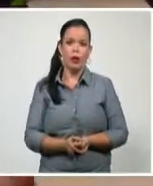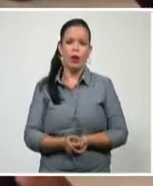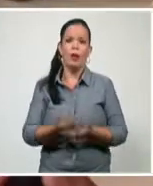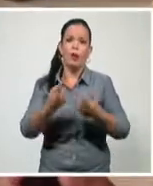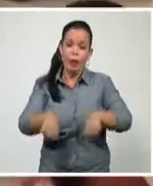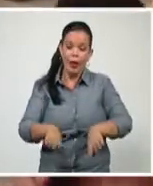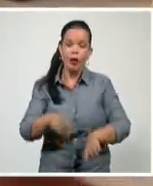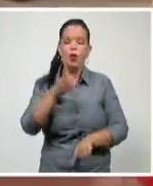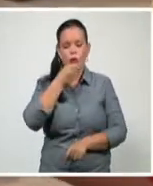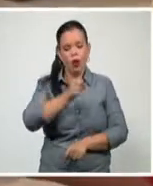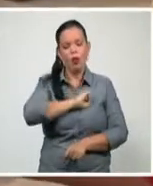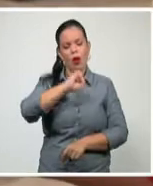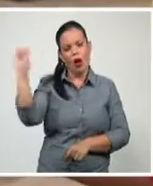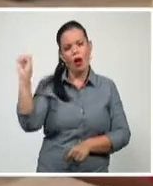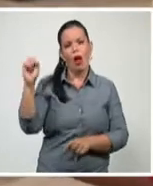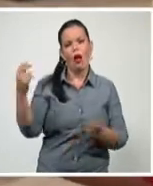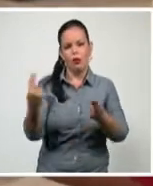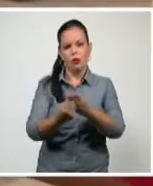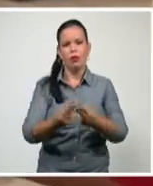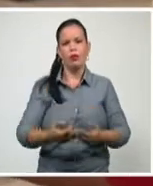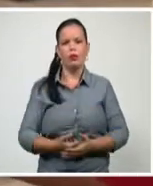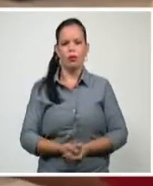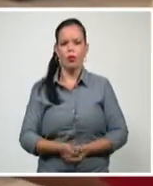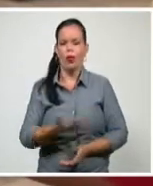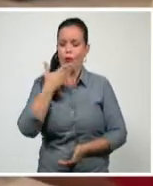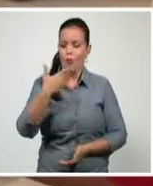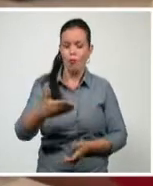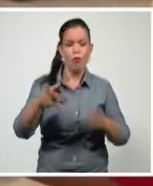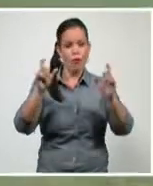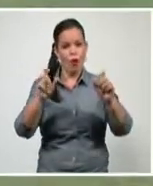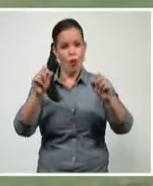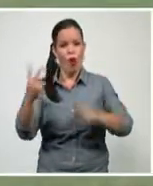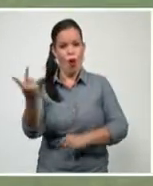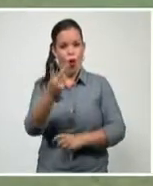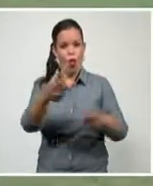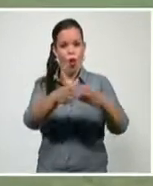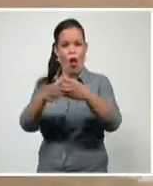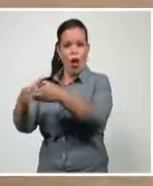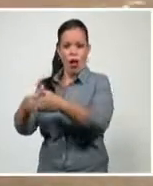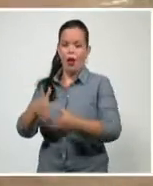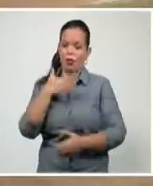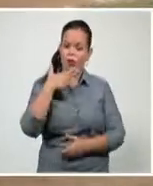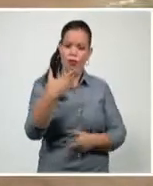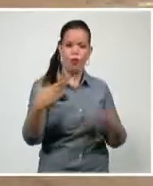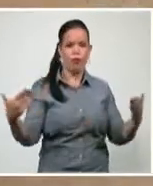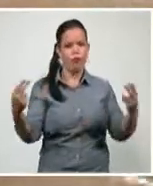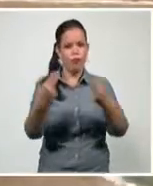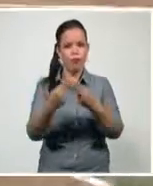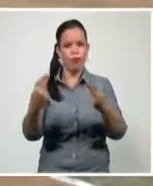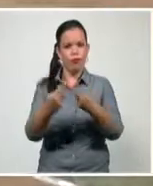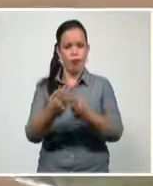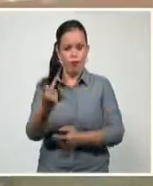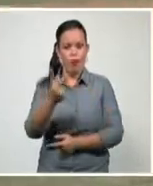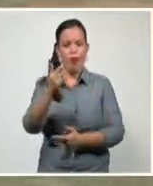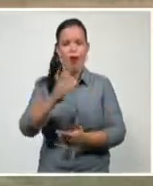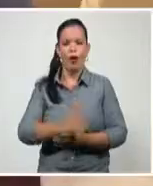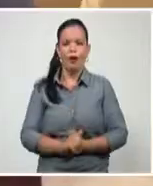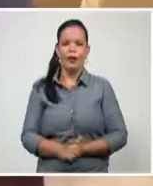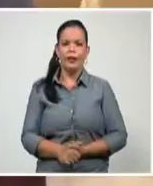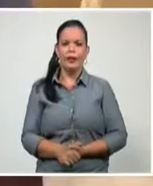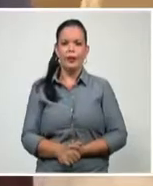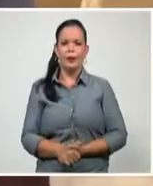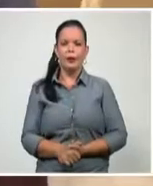partido. ¿Otro peleado partido? Sí, tremendo juego. Yo creo que los dos equipos han brindado un buen espectáculo. Blanco tiró otro juego bueno, igual